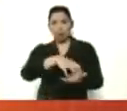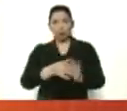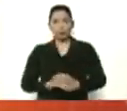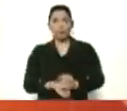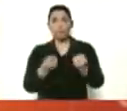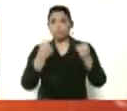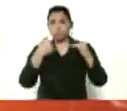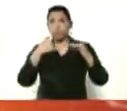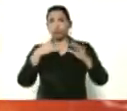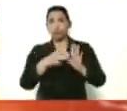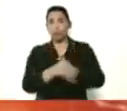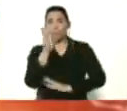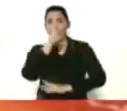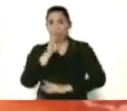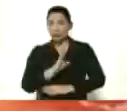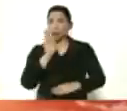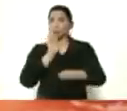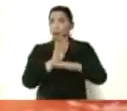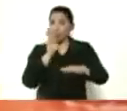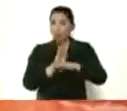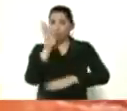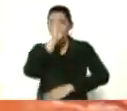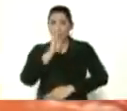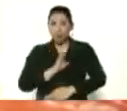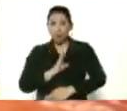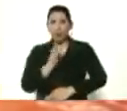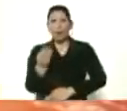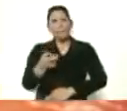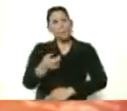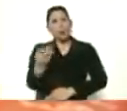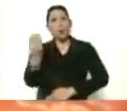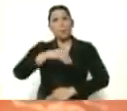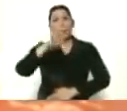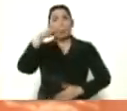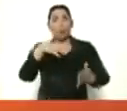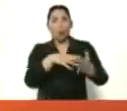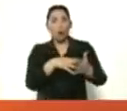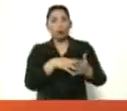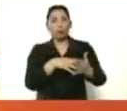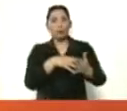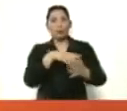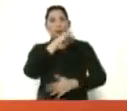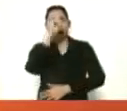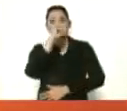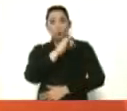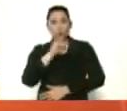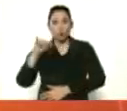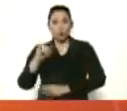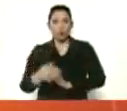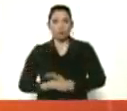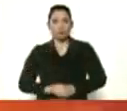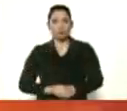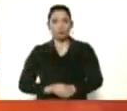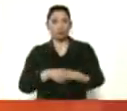Bastante de Brasil, hay que cuidarse mucho ahí en Brasil. Y poco más de 4.000, corrijo, por Zulia.